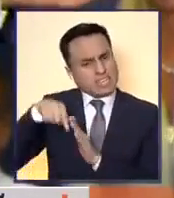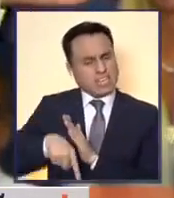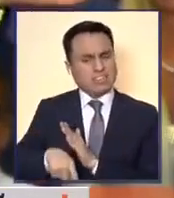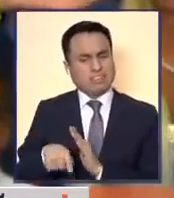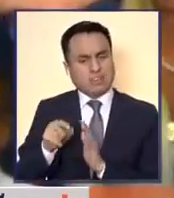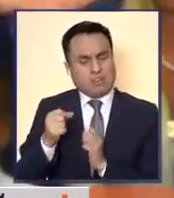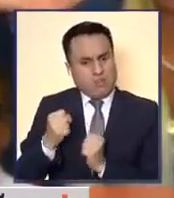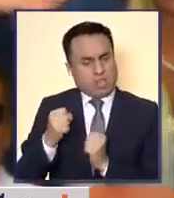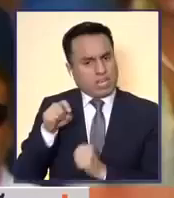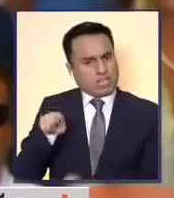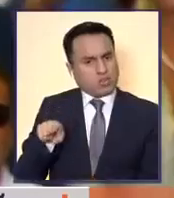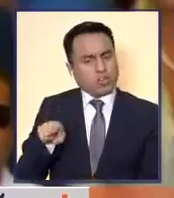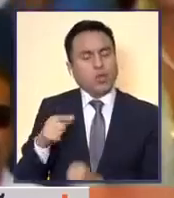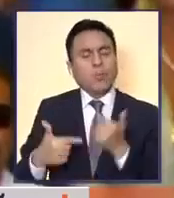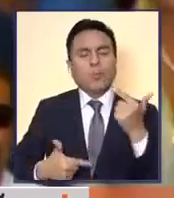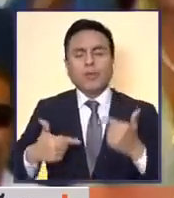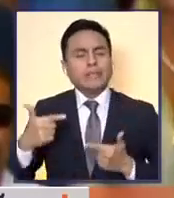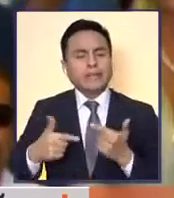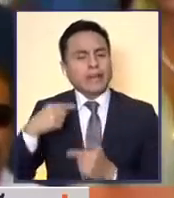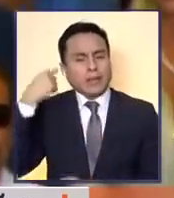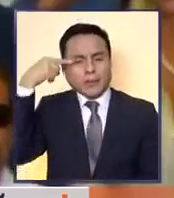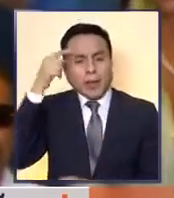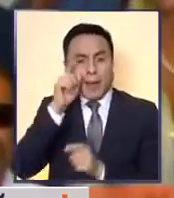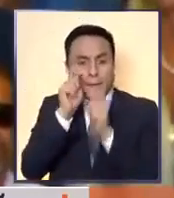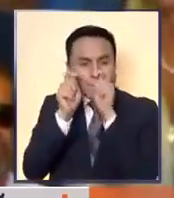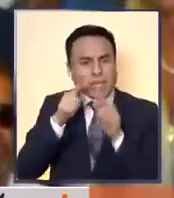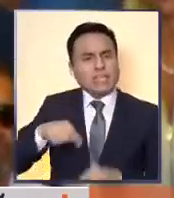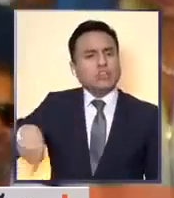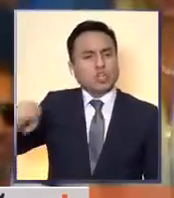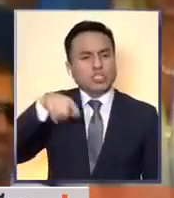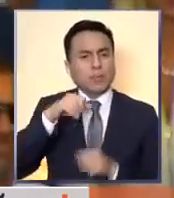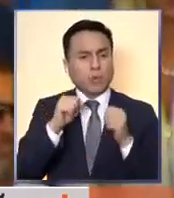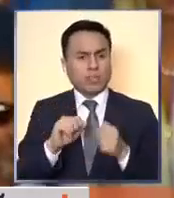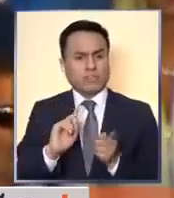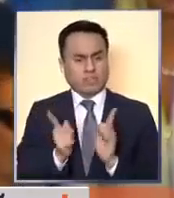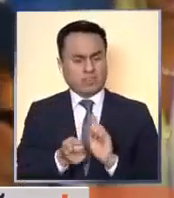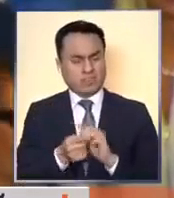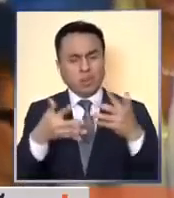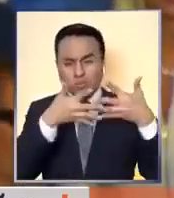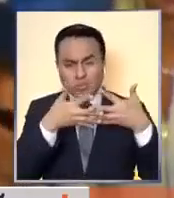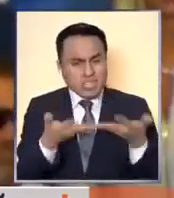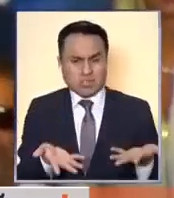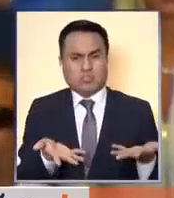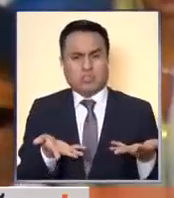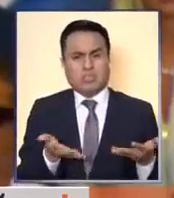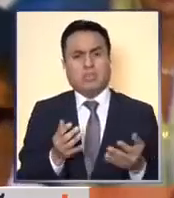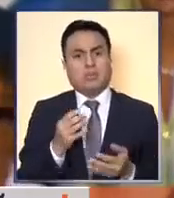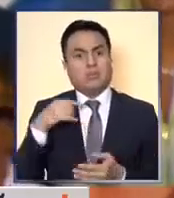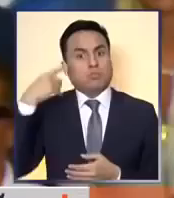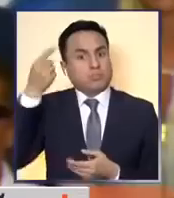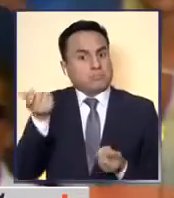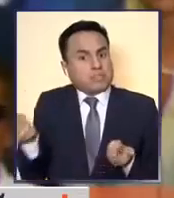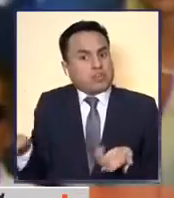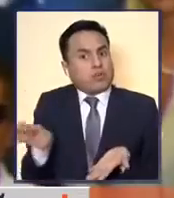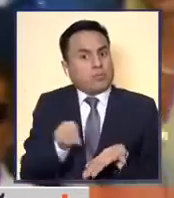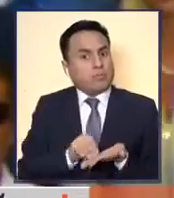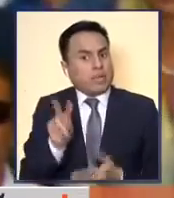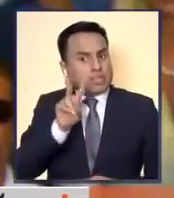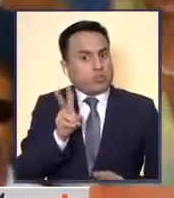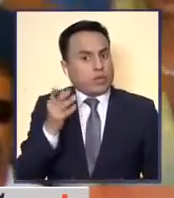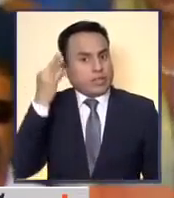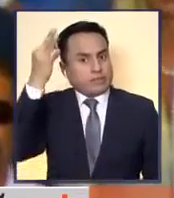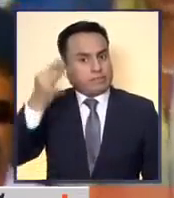fanáticos, cuya política loca y peligrosa podría convertir a Estados Unidos en la próxima Venezuela.